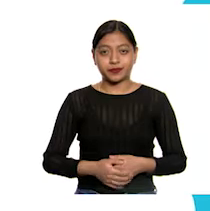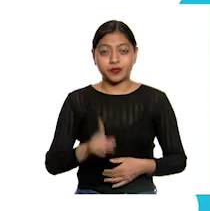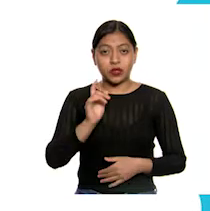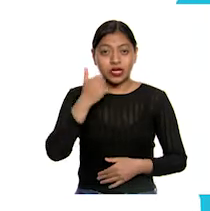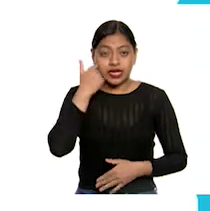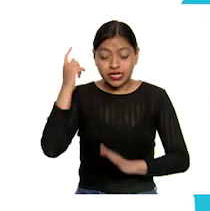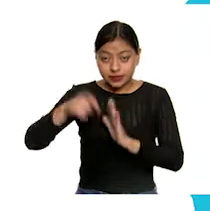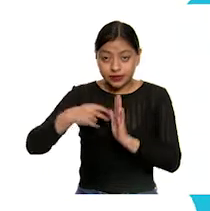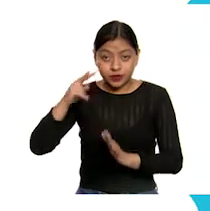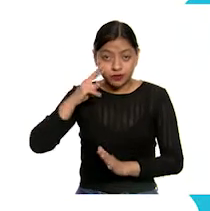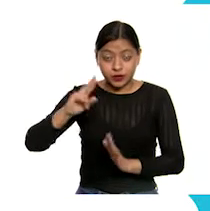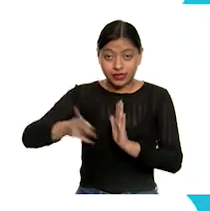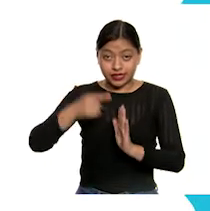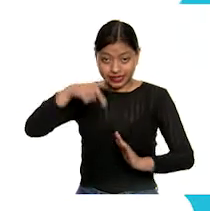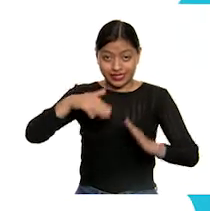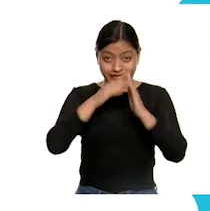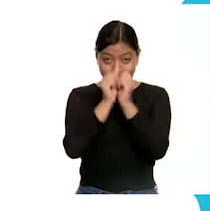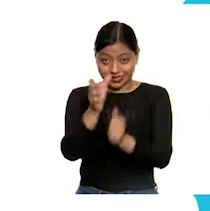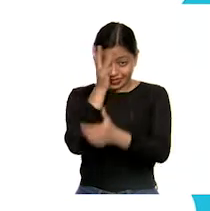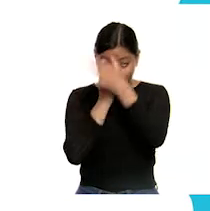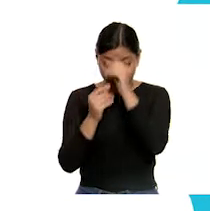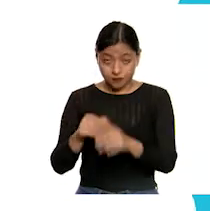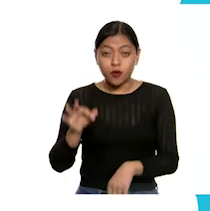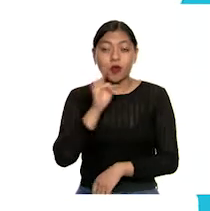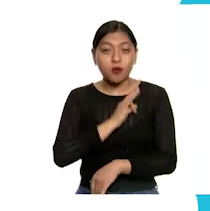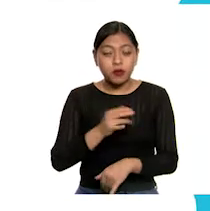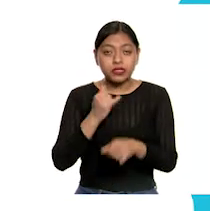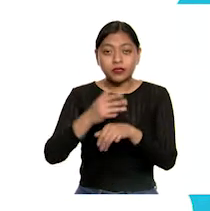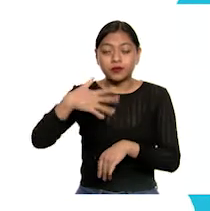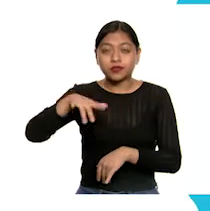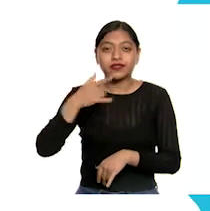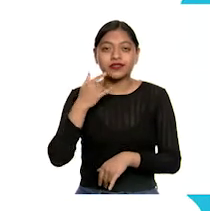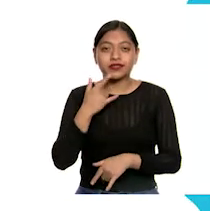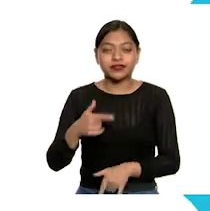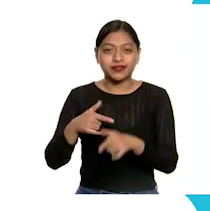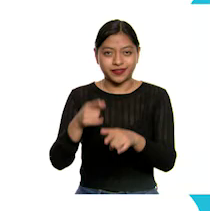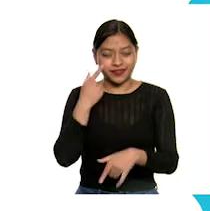Si quieres volver a ver los programas de Aprende en Casa 3, los puedes encontrar